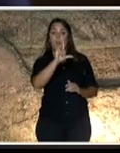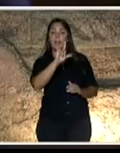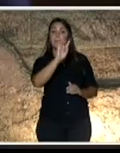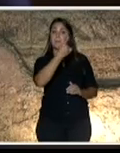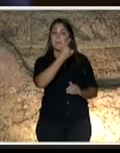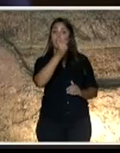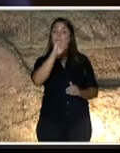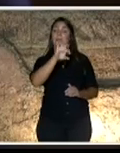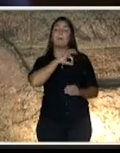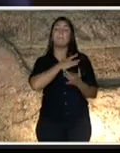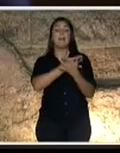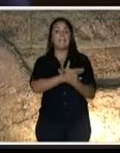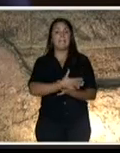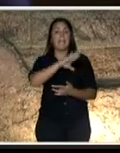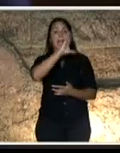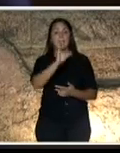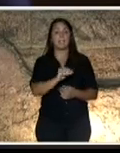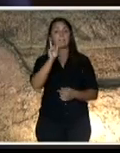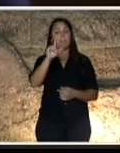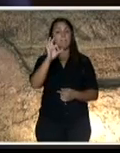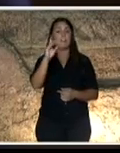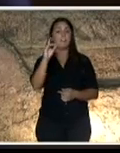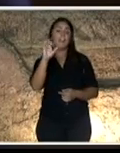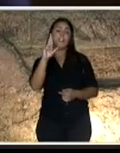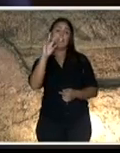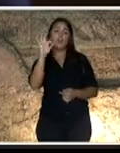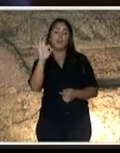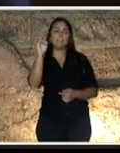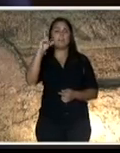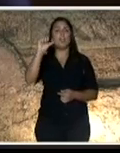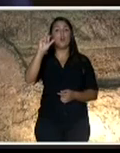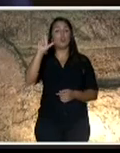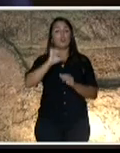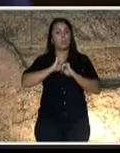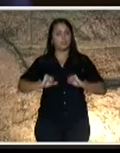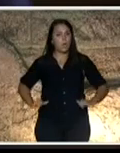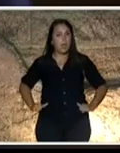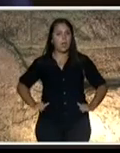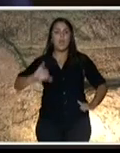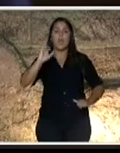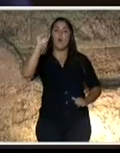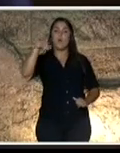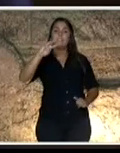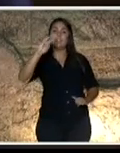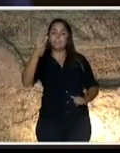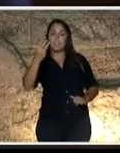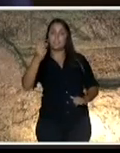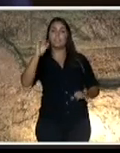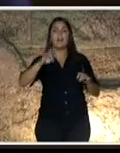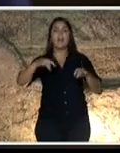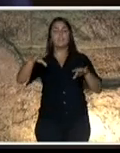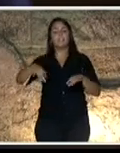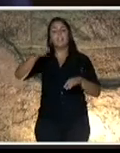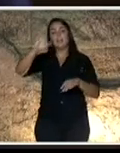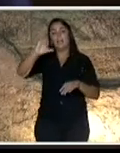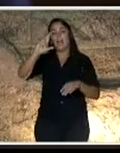Aragón, pasando por Federico III y Leonor de Portugal, por Juan III y Catalina de Austria, por